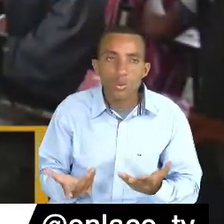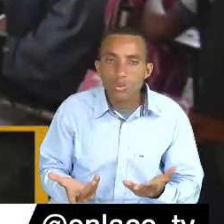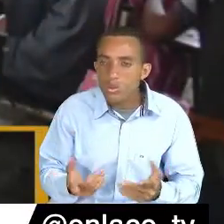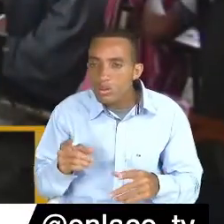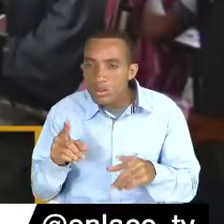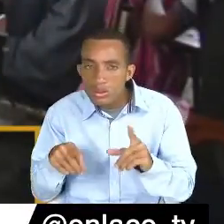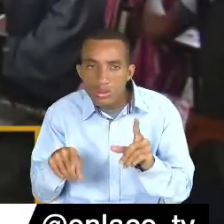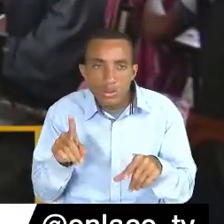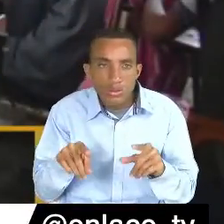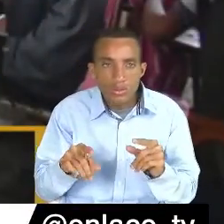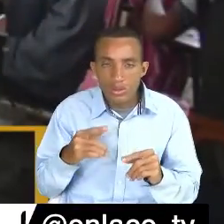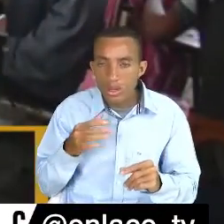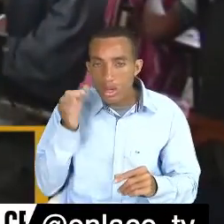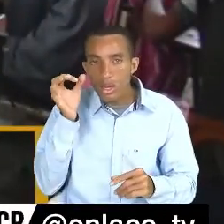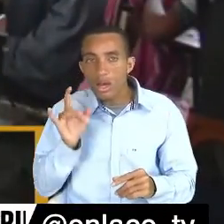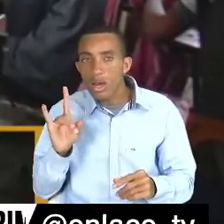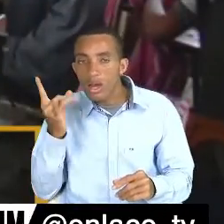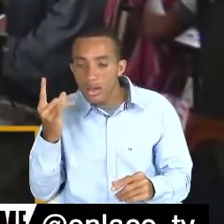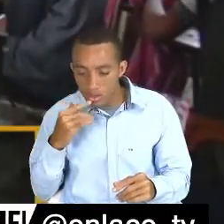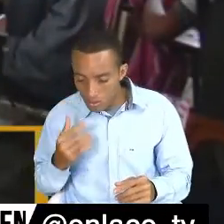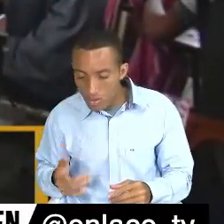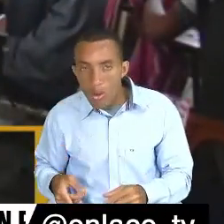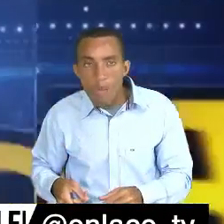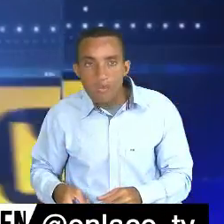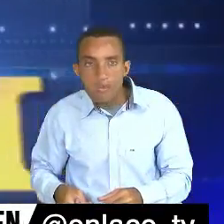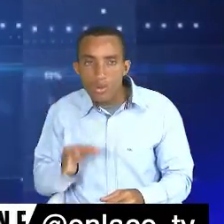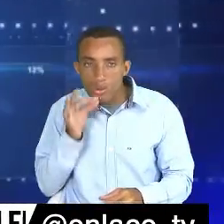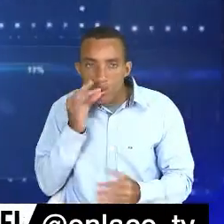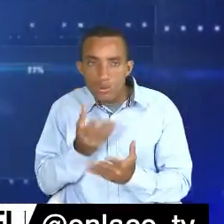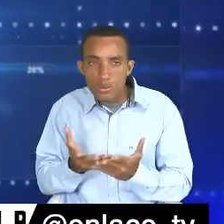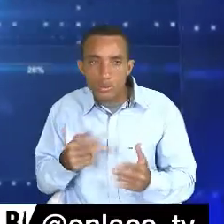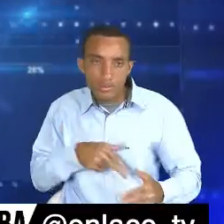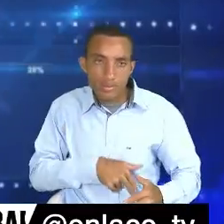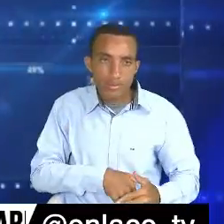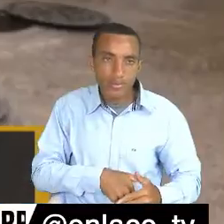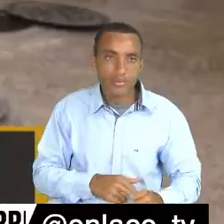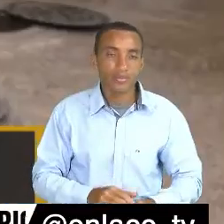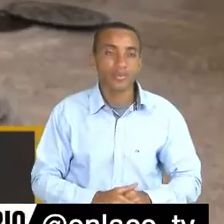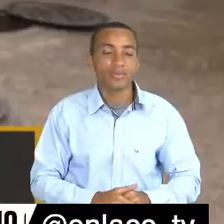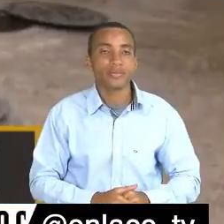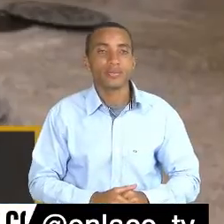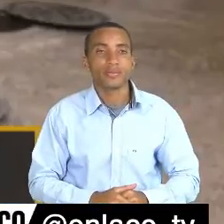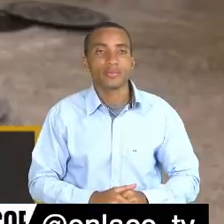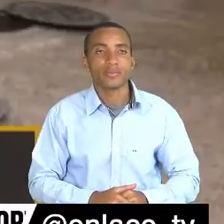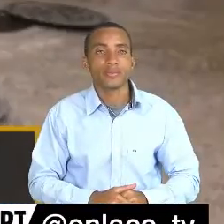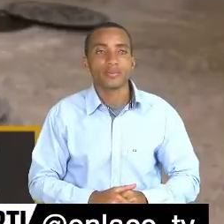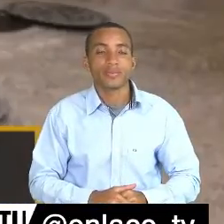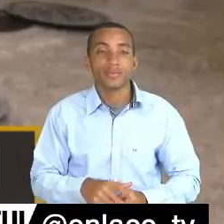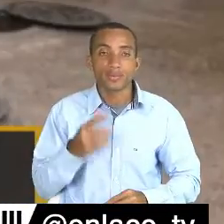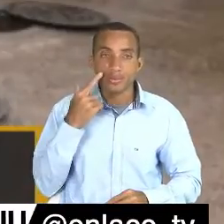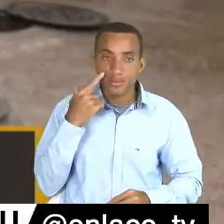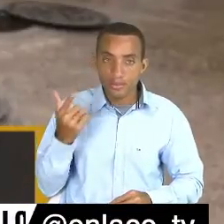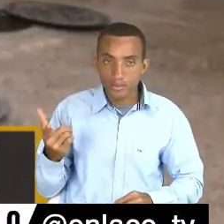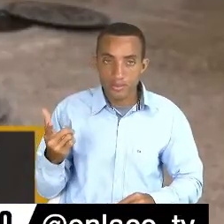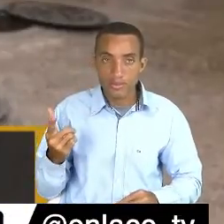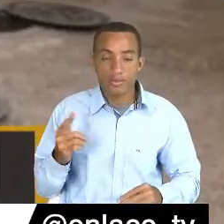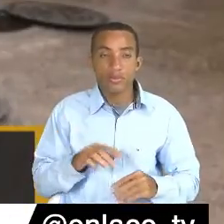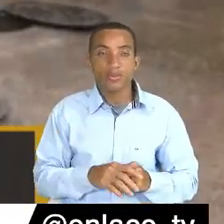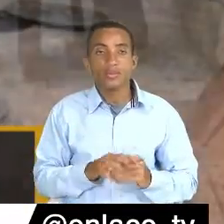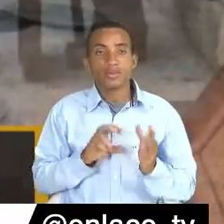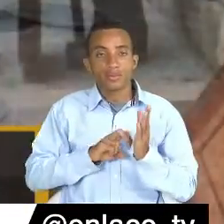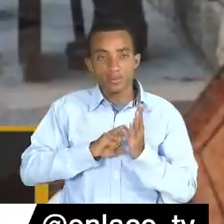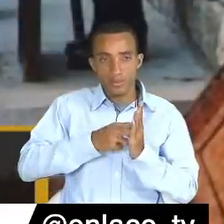mismos tuvieran en su poder estupefacientes o algún tipo de armas. En Girón, la Secretaría del Medio Ambiente inspeccionó los